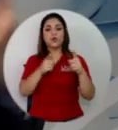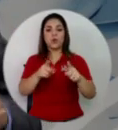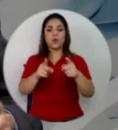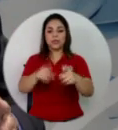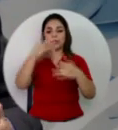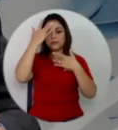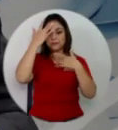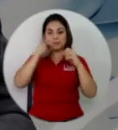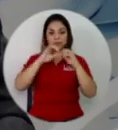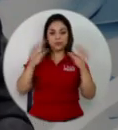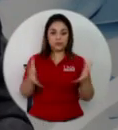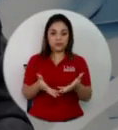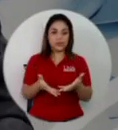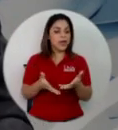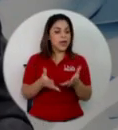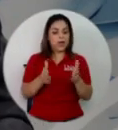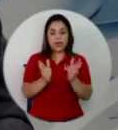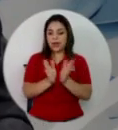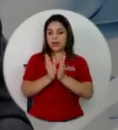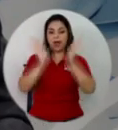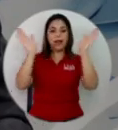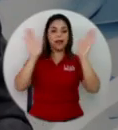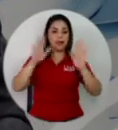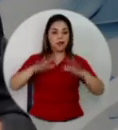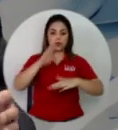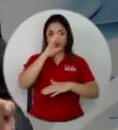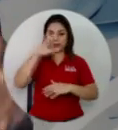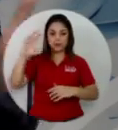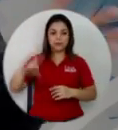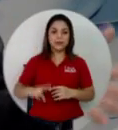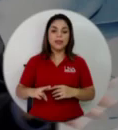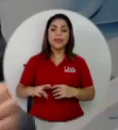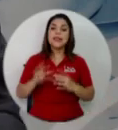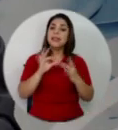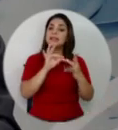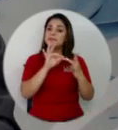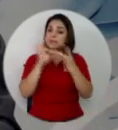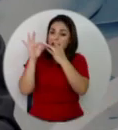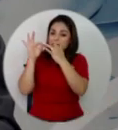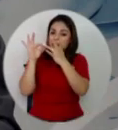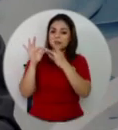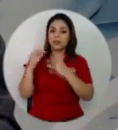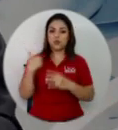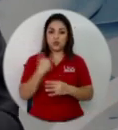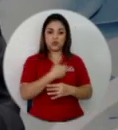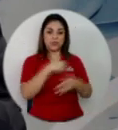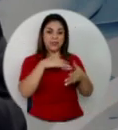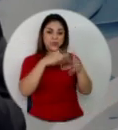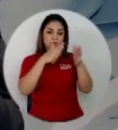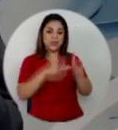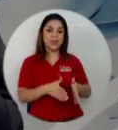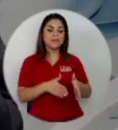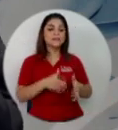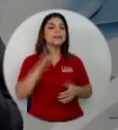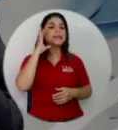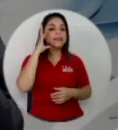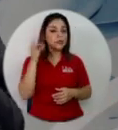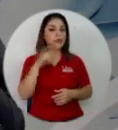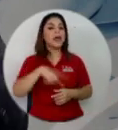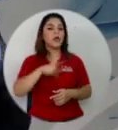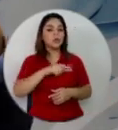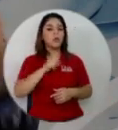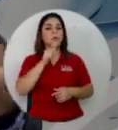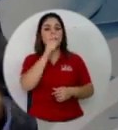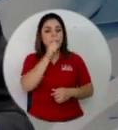las repercusiones de la pandemia sobre la población en general. Y en el caso particular de nuestras poblaciones estudiantiles, creo que hubo